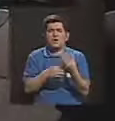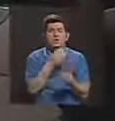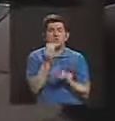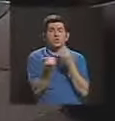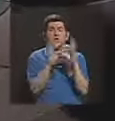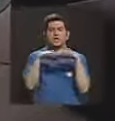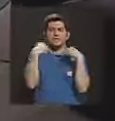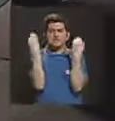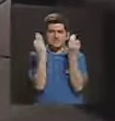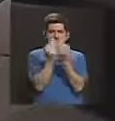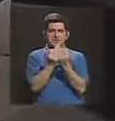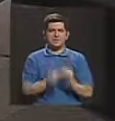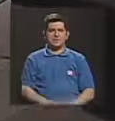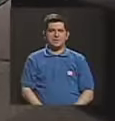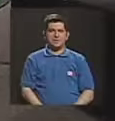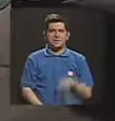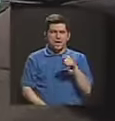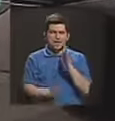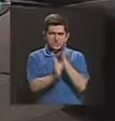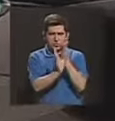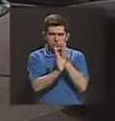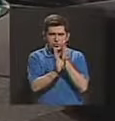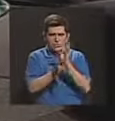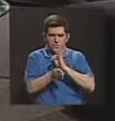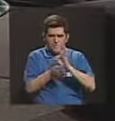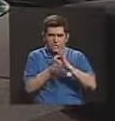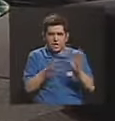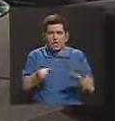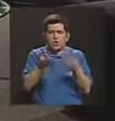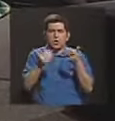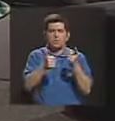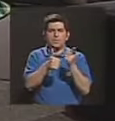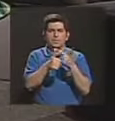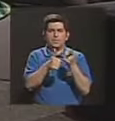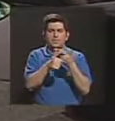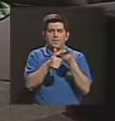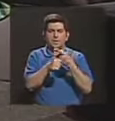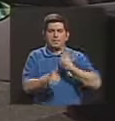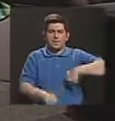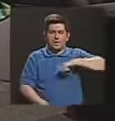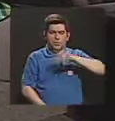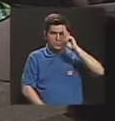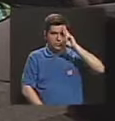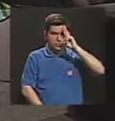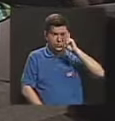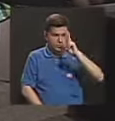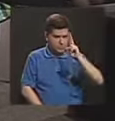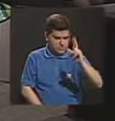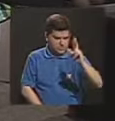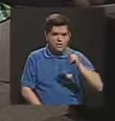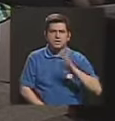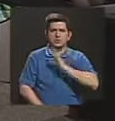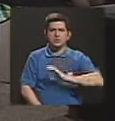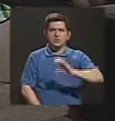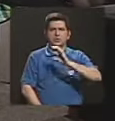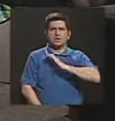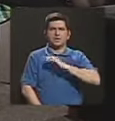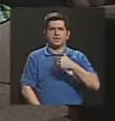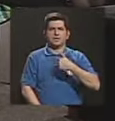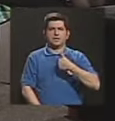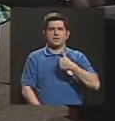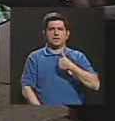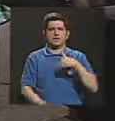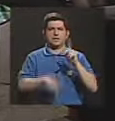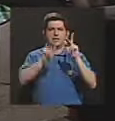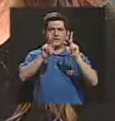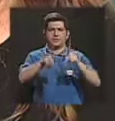las familiares? ¿Cómo tratar esto con psicología? Primero que nada, yo creo que tenemos que respetar las características que está